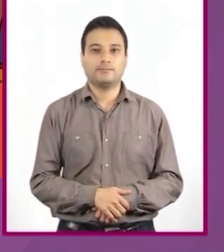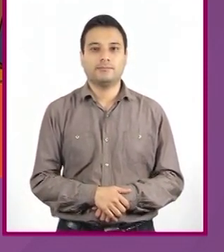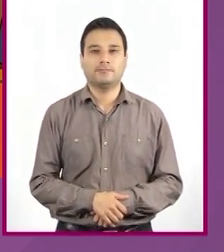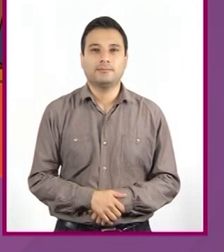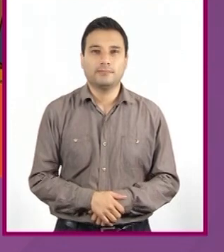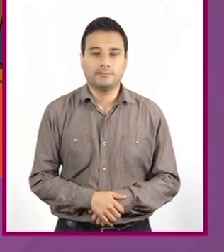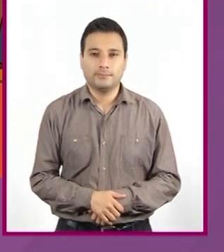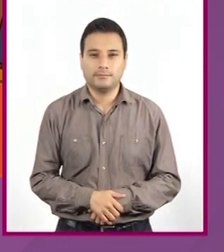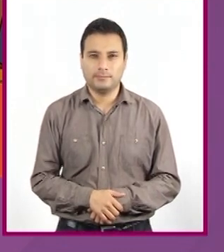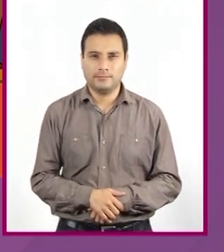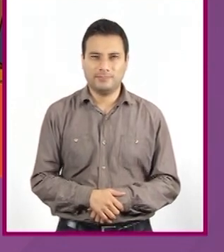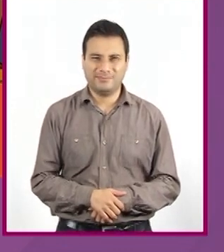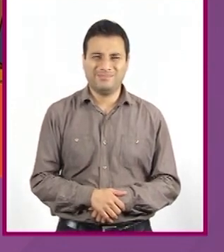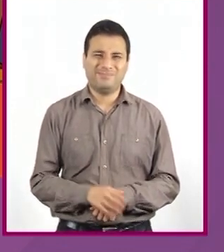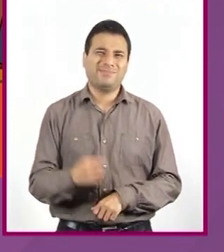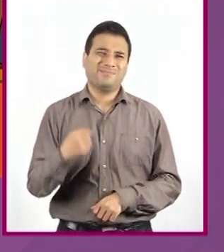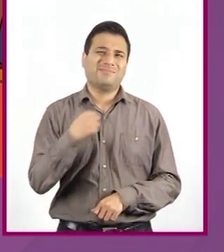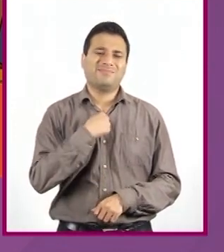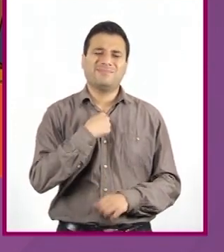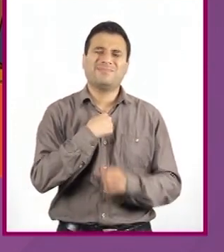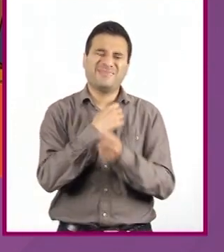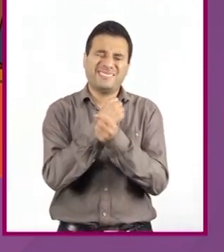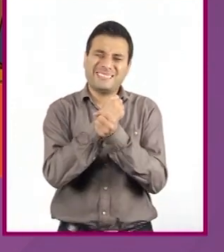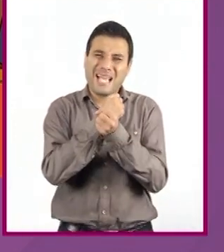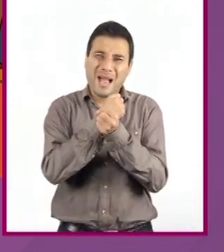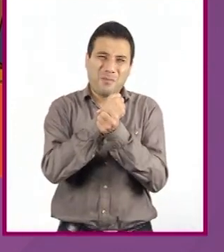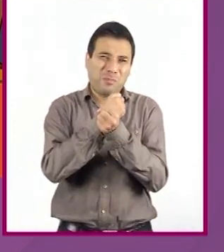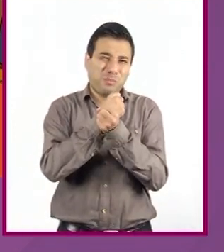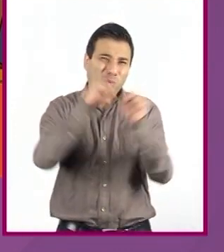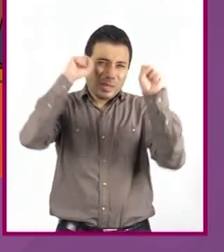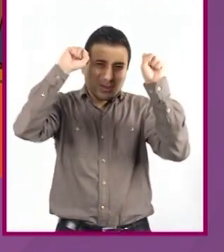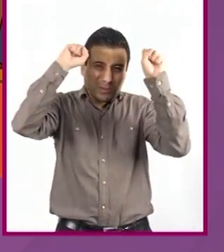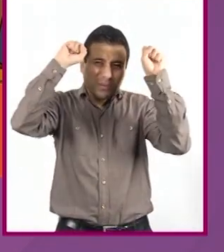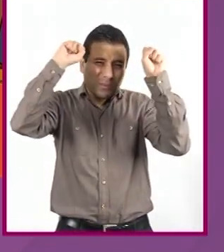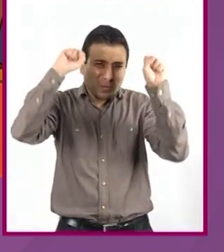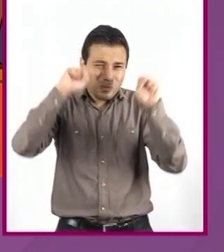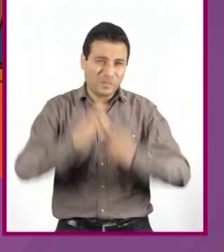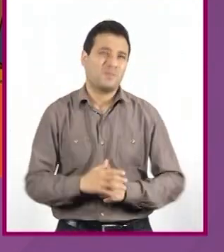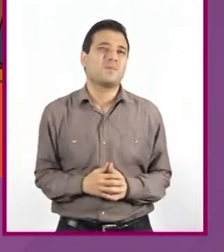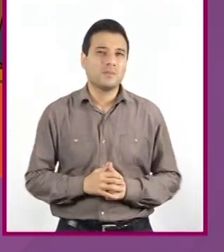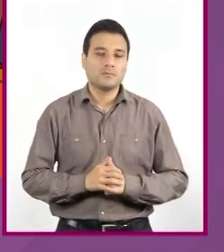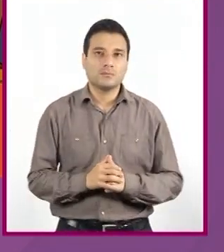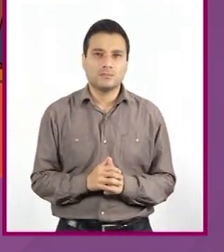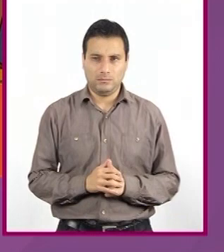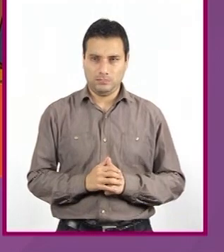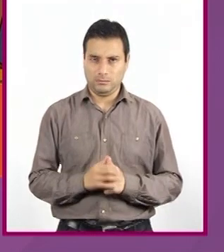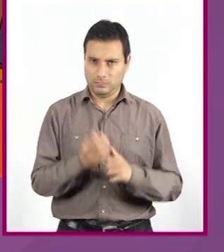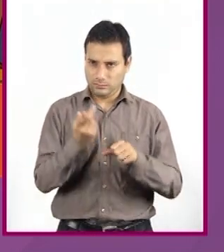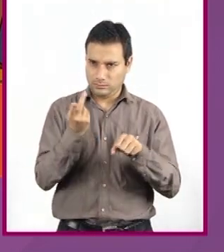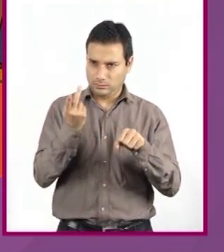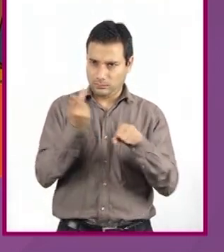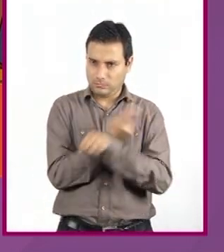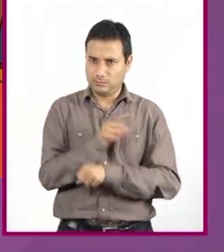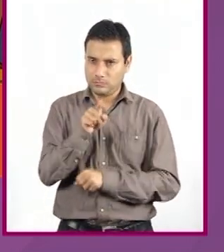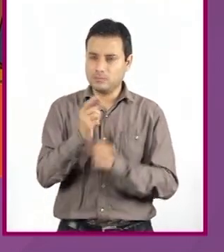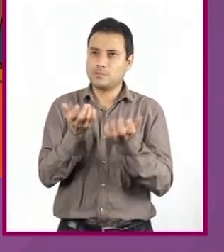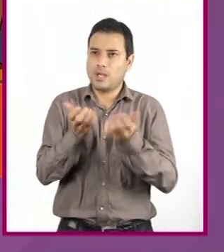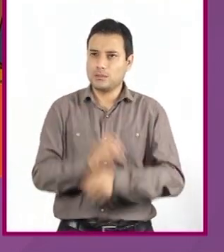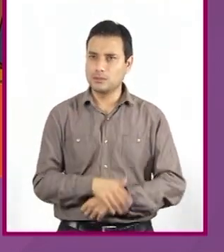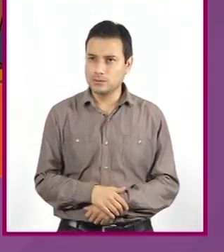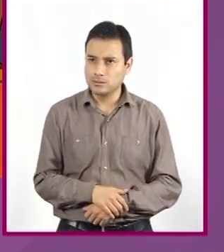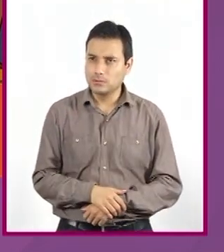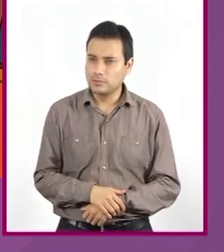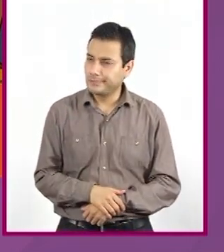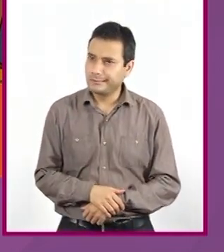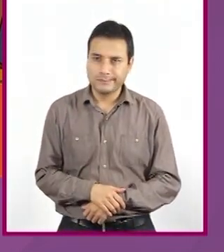¡Guay! ¡Pero qué aburrido estoy! ¿Qué pasó, Cupertino? ¿Qué haces ahí,